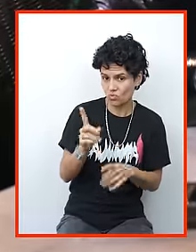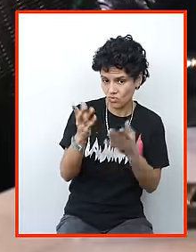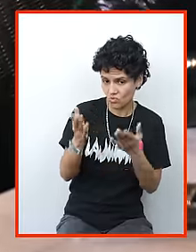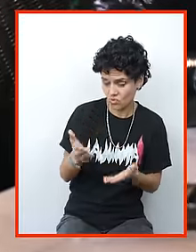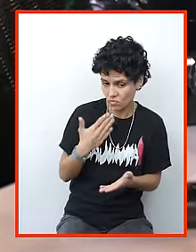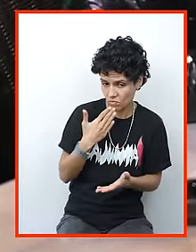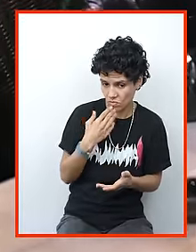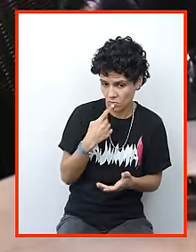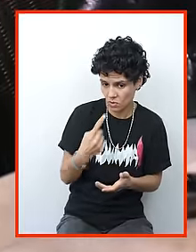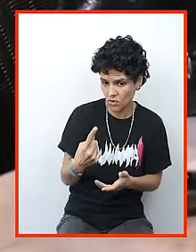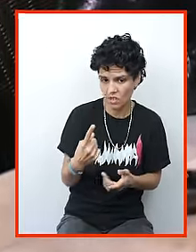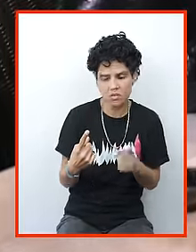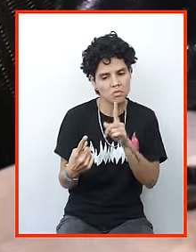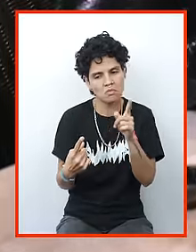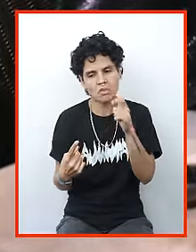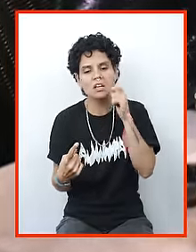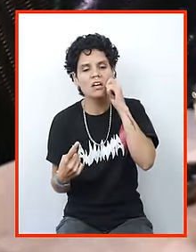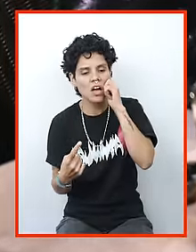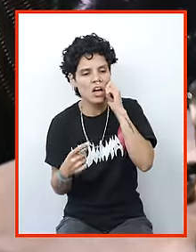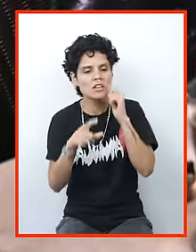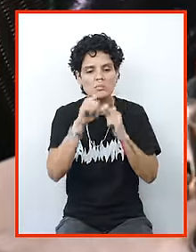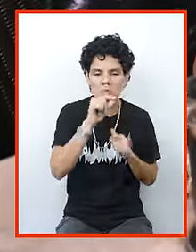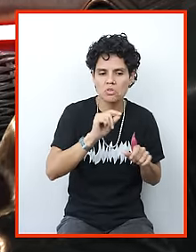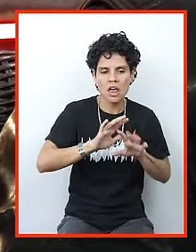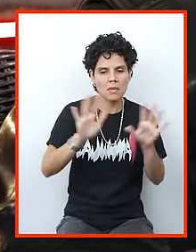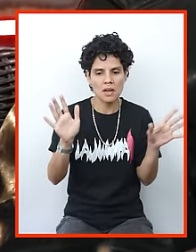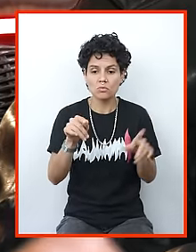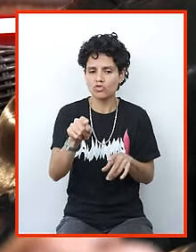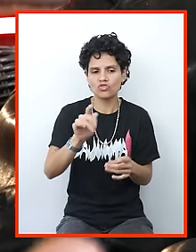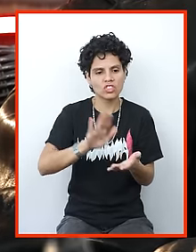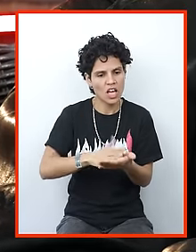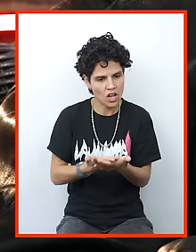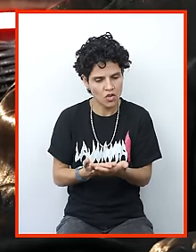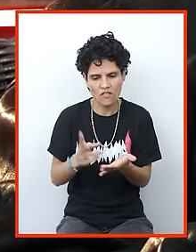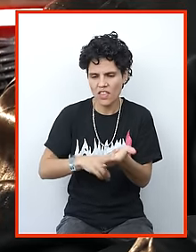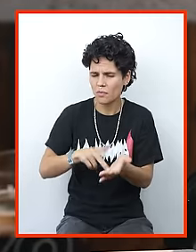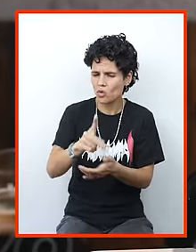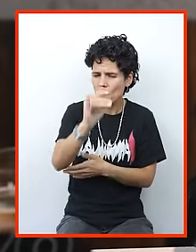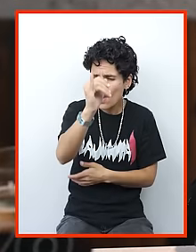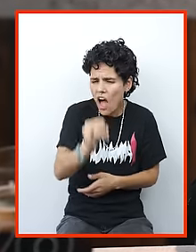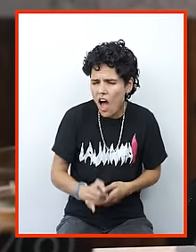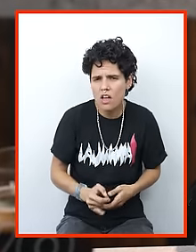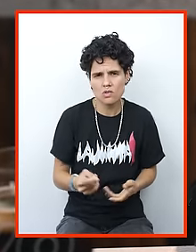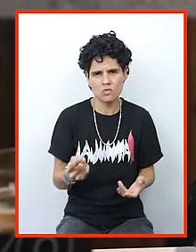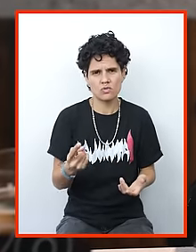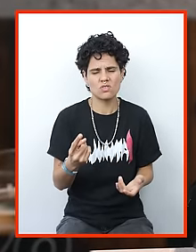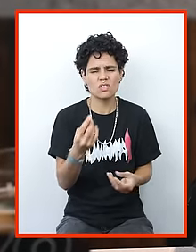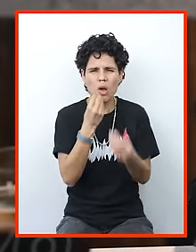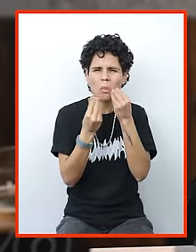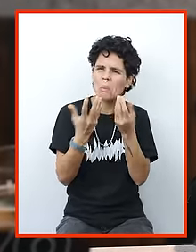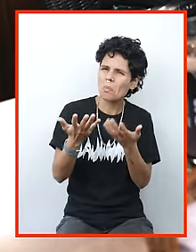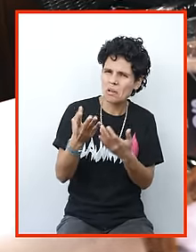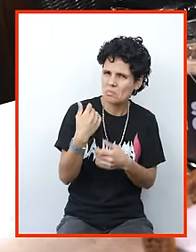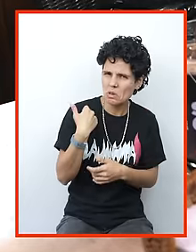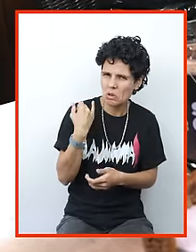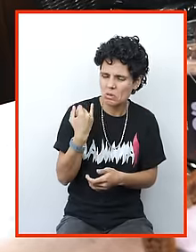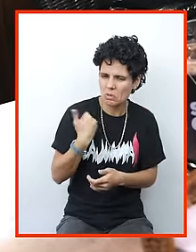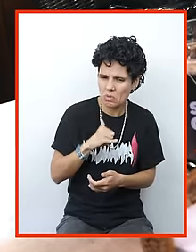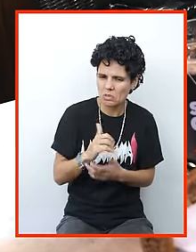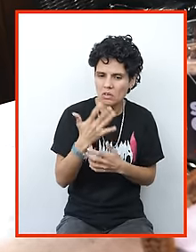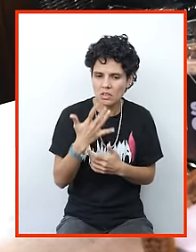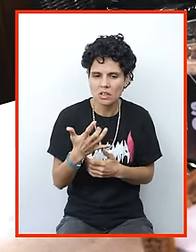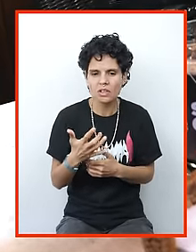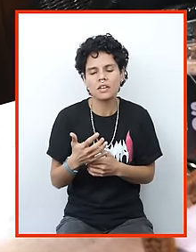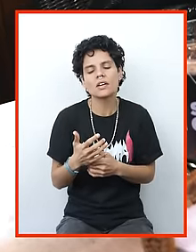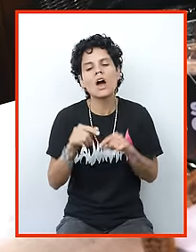no. No, yo. Pollito, carnecita y era. Ya, porque eso es súper sano. Sí. Soy súper flaco, güey. ¿Malo para comer? ¿O te